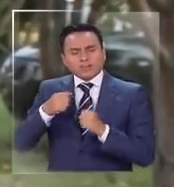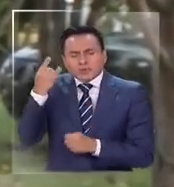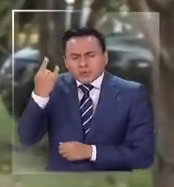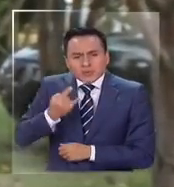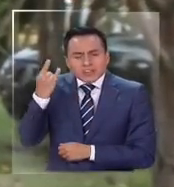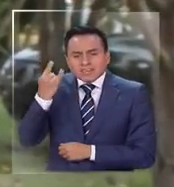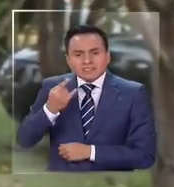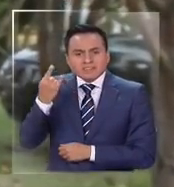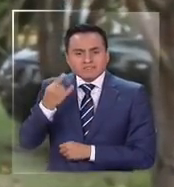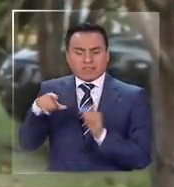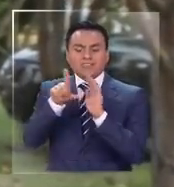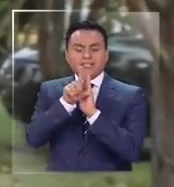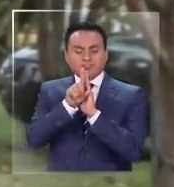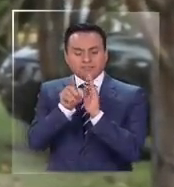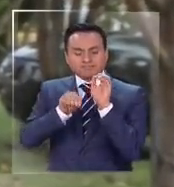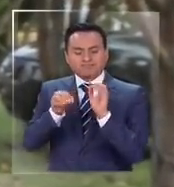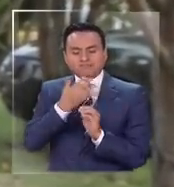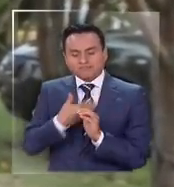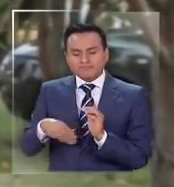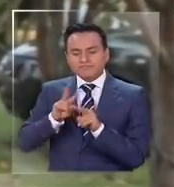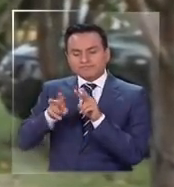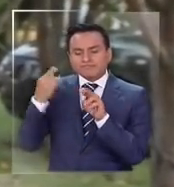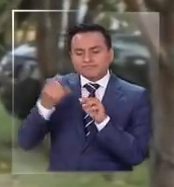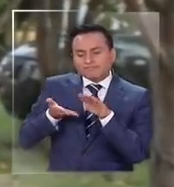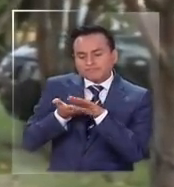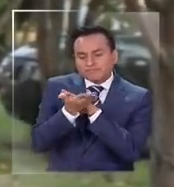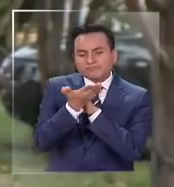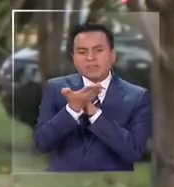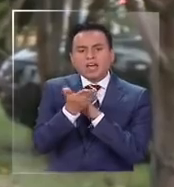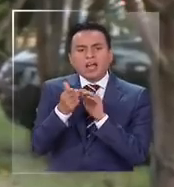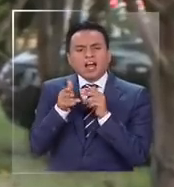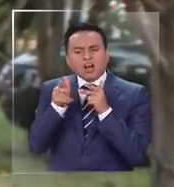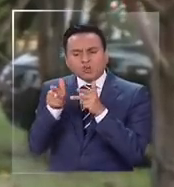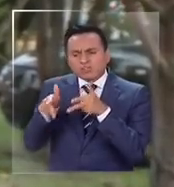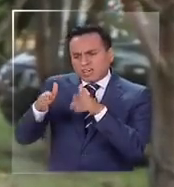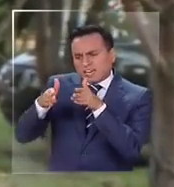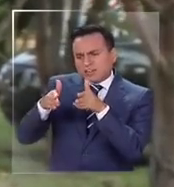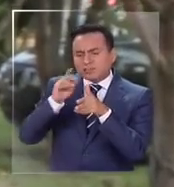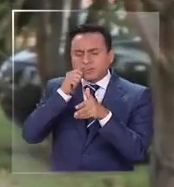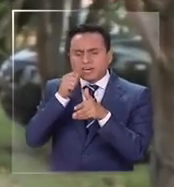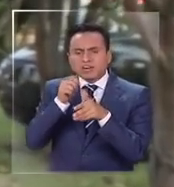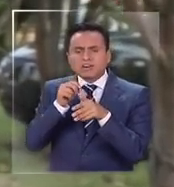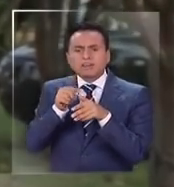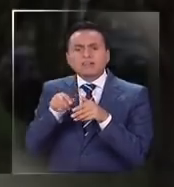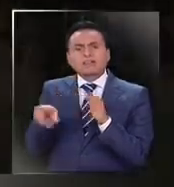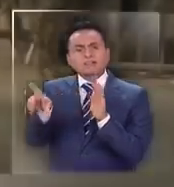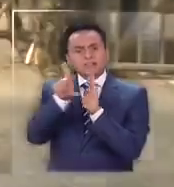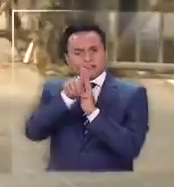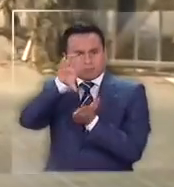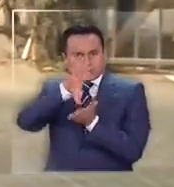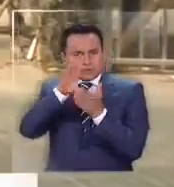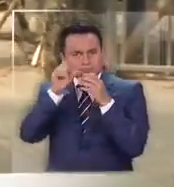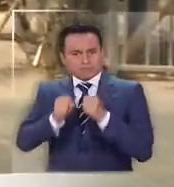urgencia para que pongan en tabla el proyecto de acoso callejero para que esto pueda ser una ley de la República. Mientras tanto,